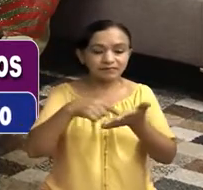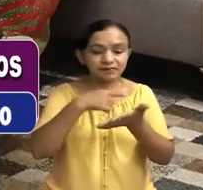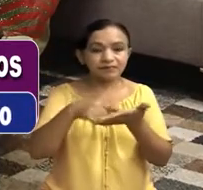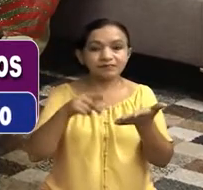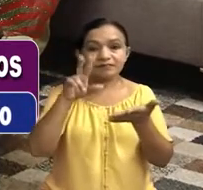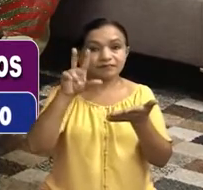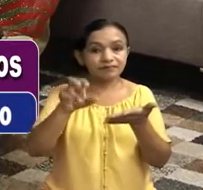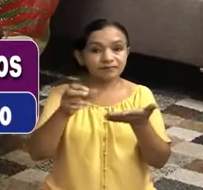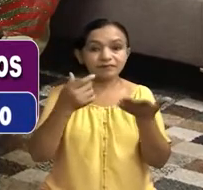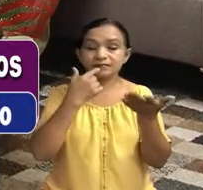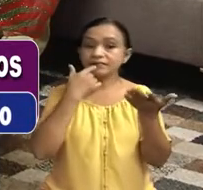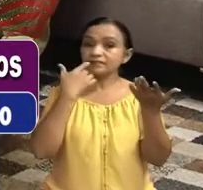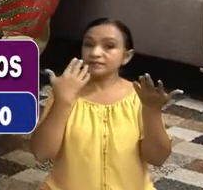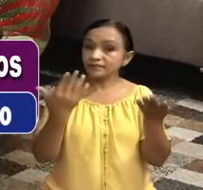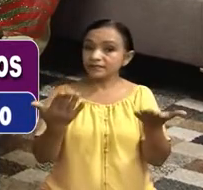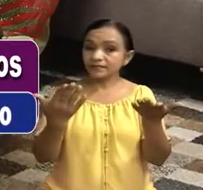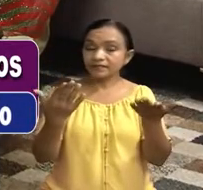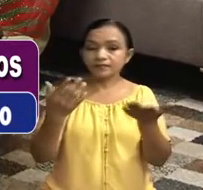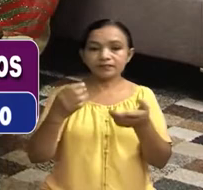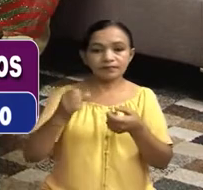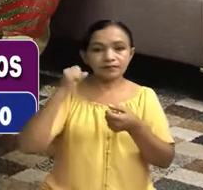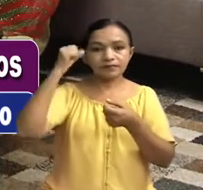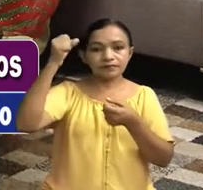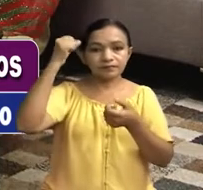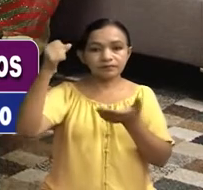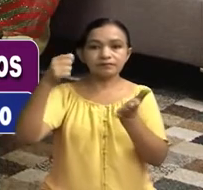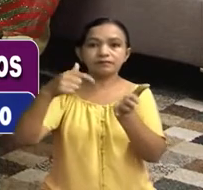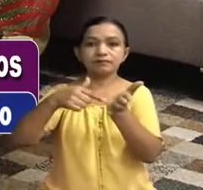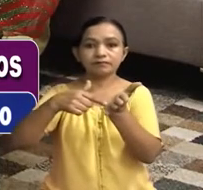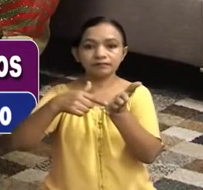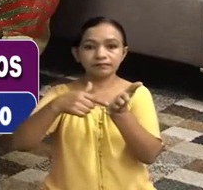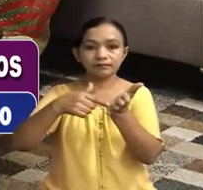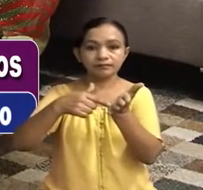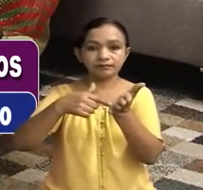¿verdad? Porque se ha estado ganando, y vos decías,